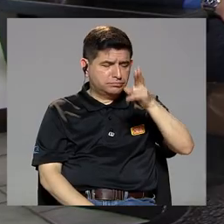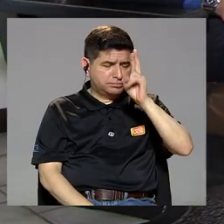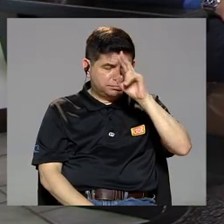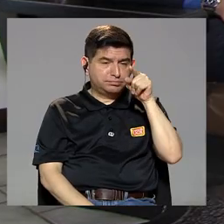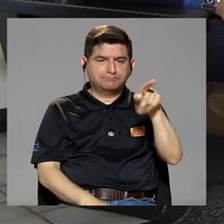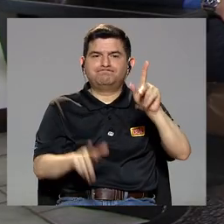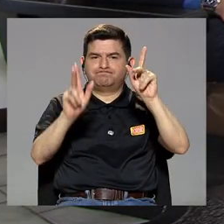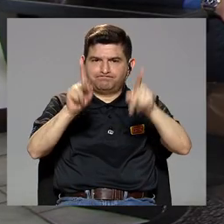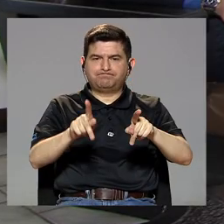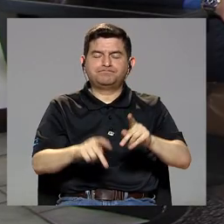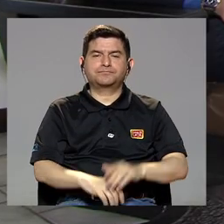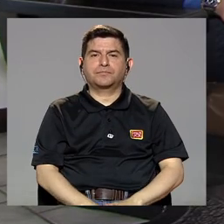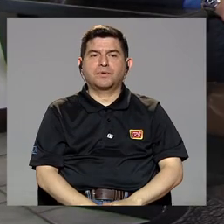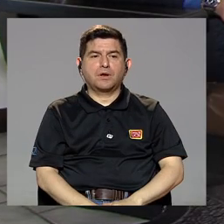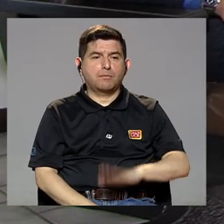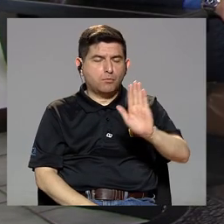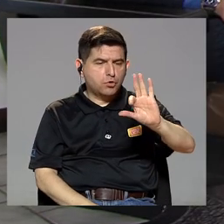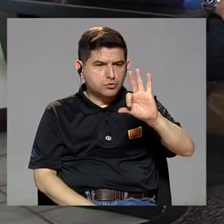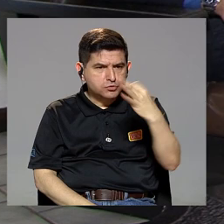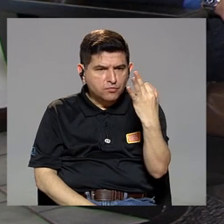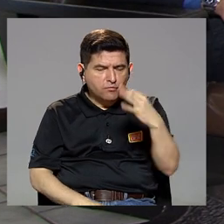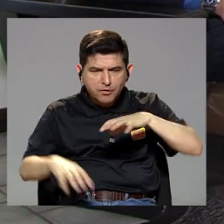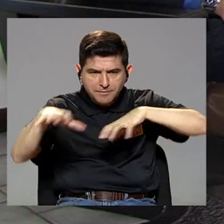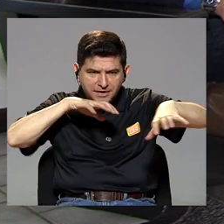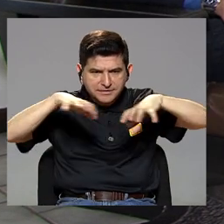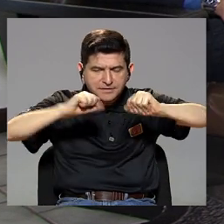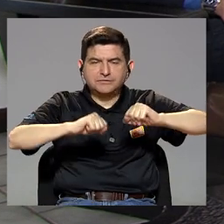por la forma en que actuó